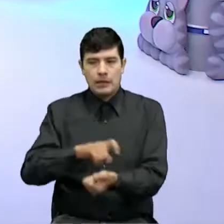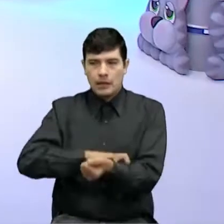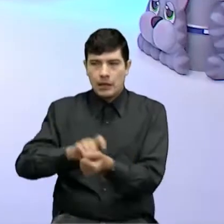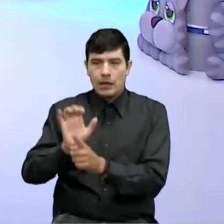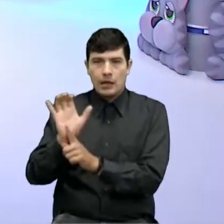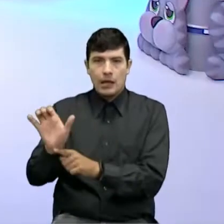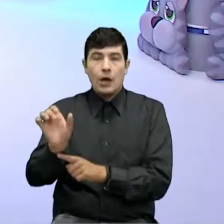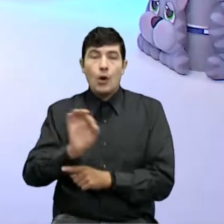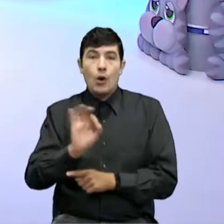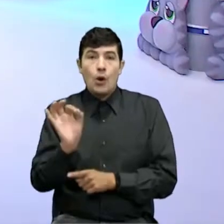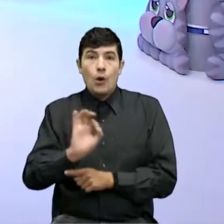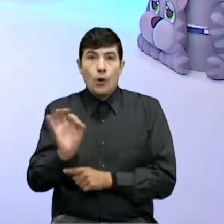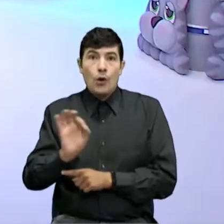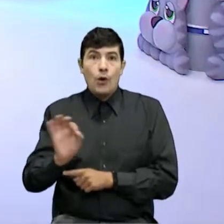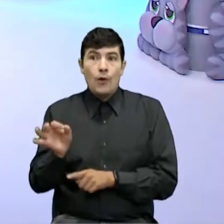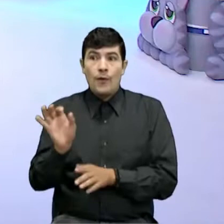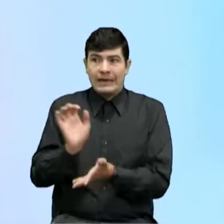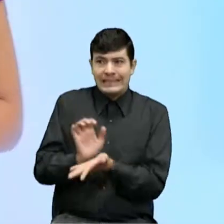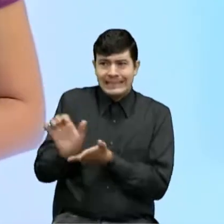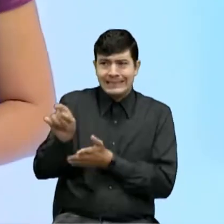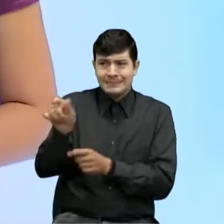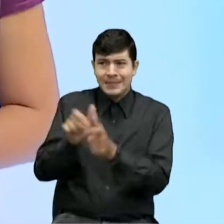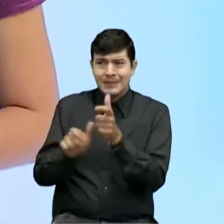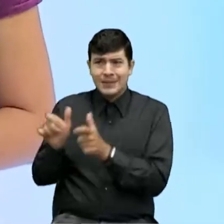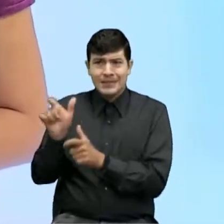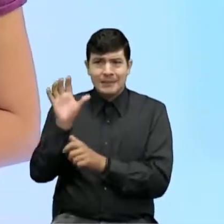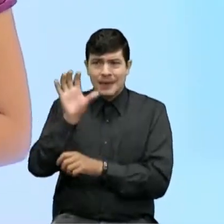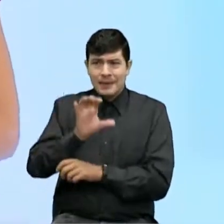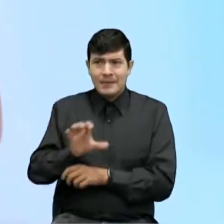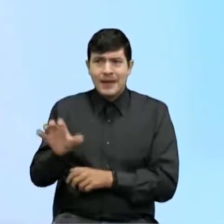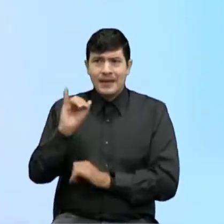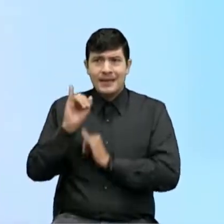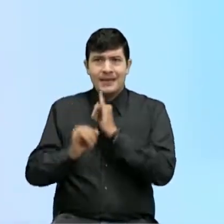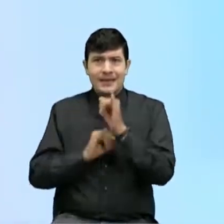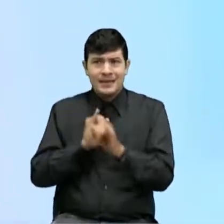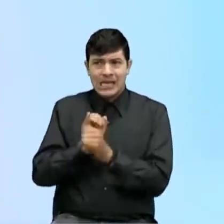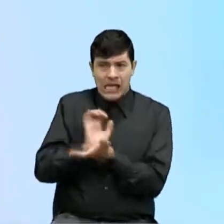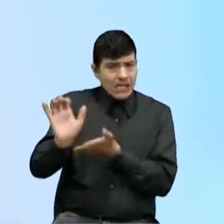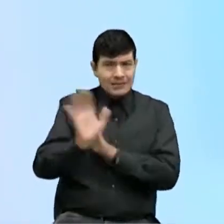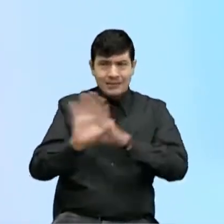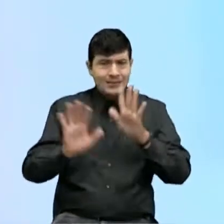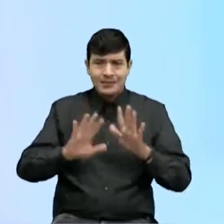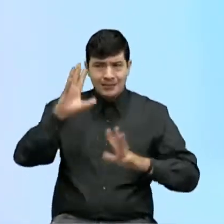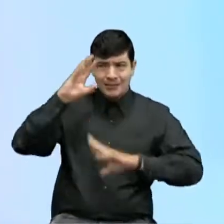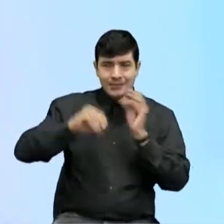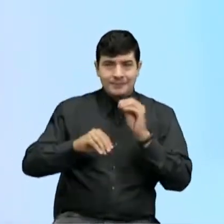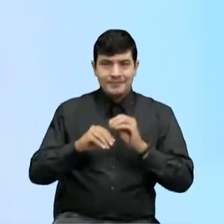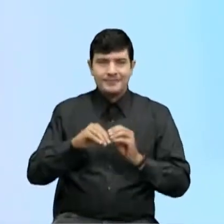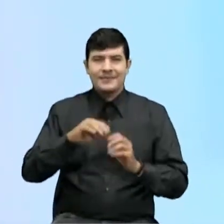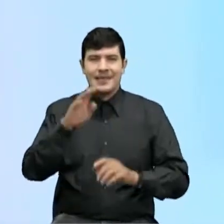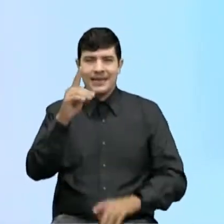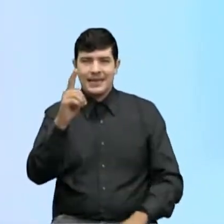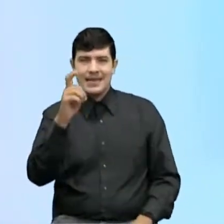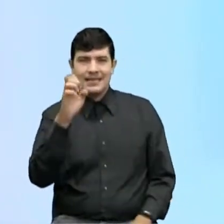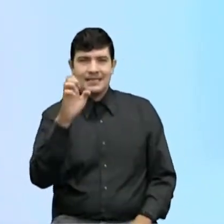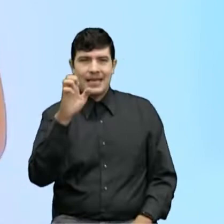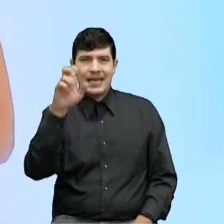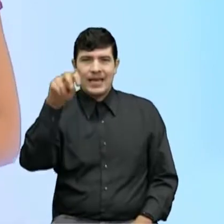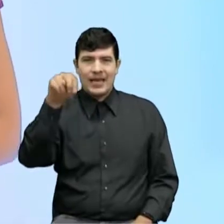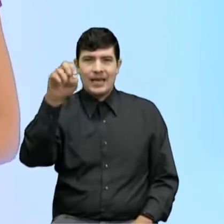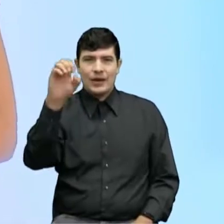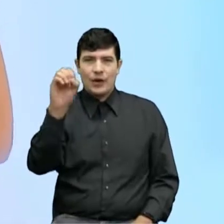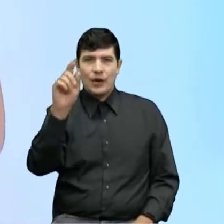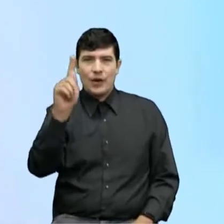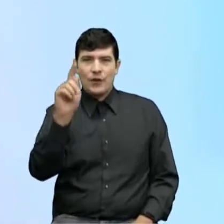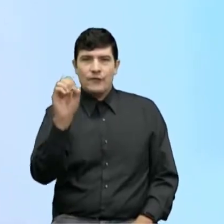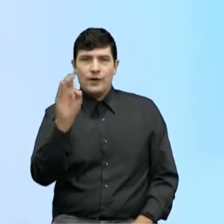la xenofobia. La xenofobia, sí, yo estaba pensando cuál era la palabra de la xenofobia. Para los niños que nos están viendo y nos están escuchando, cuando